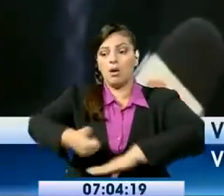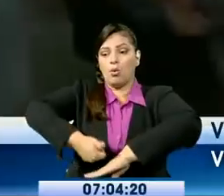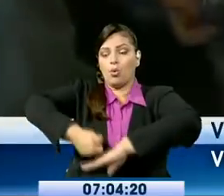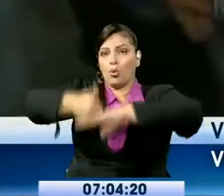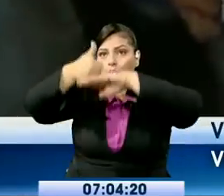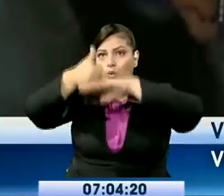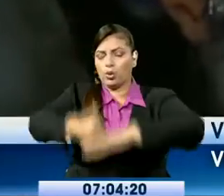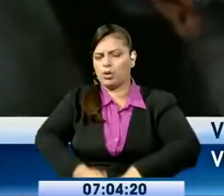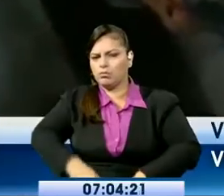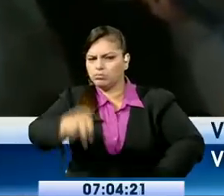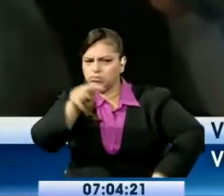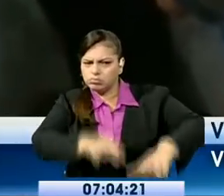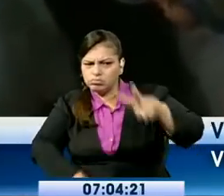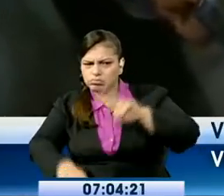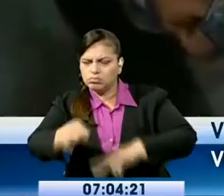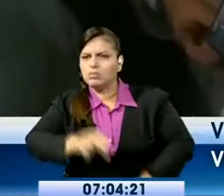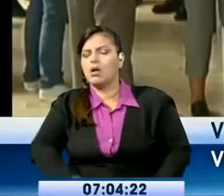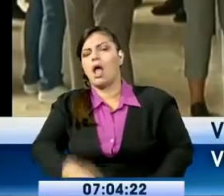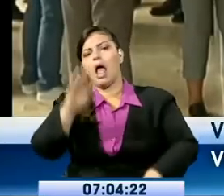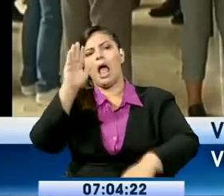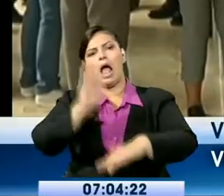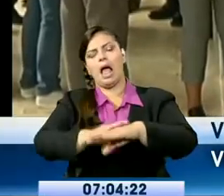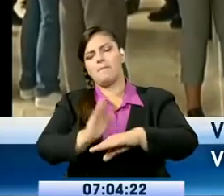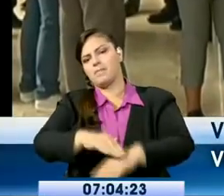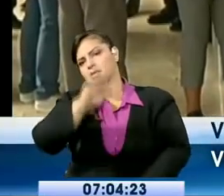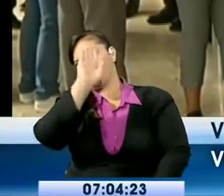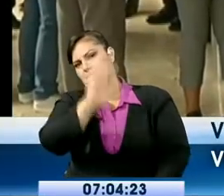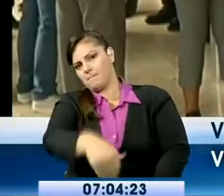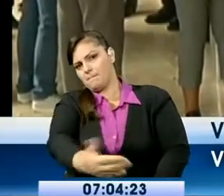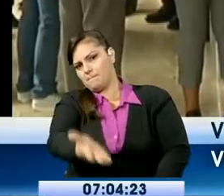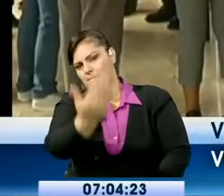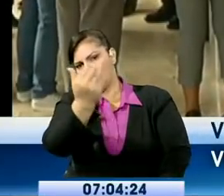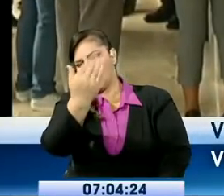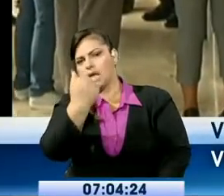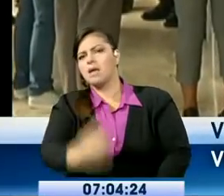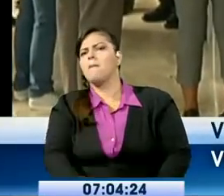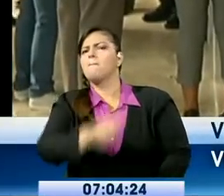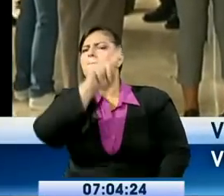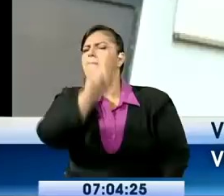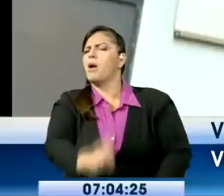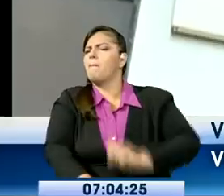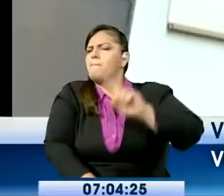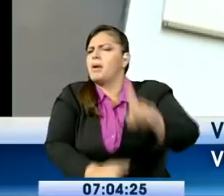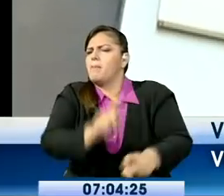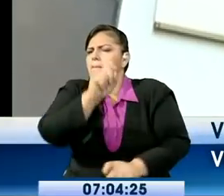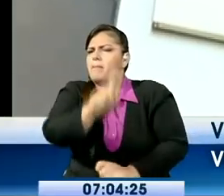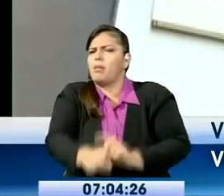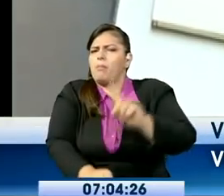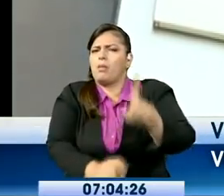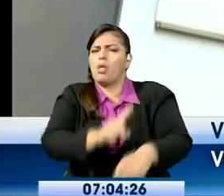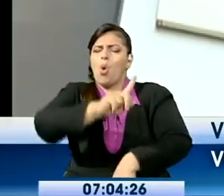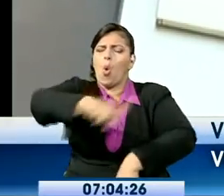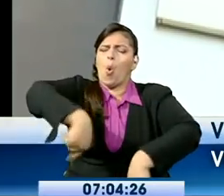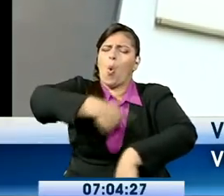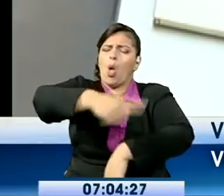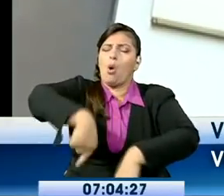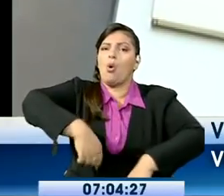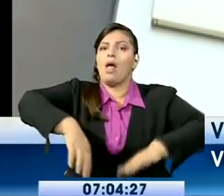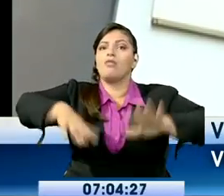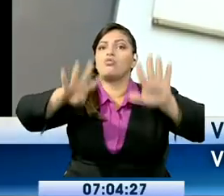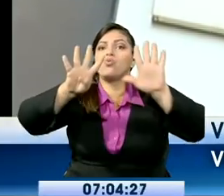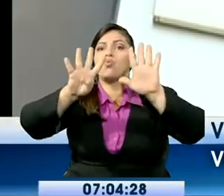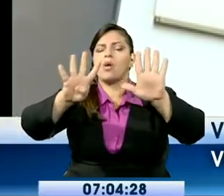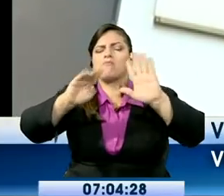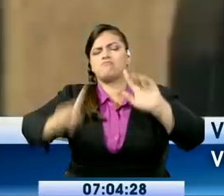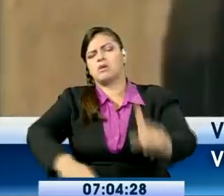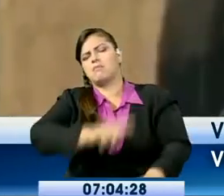y Fernando Alvarado, quienes acudieron a dar sus versiones dentro de una indagación previa, sustentada en un informe de